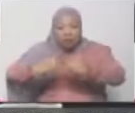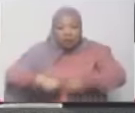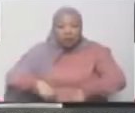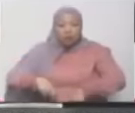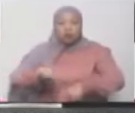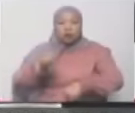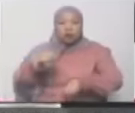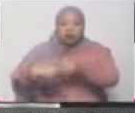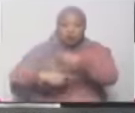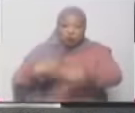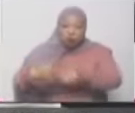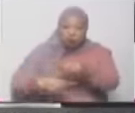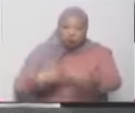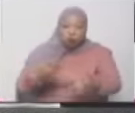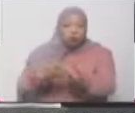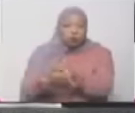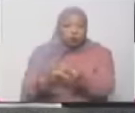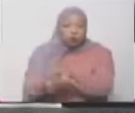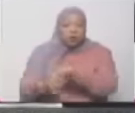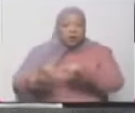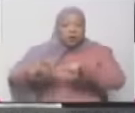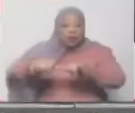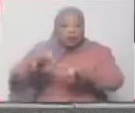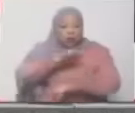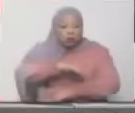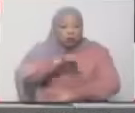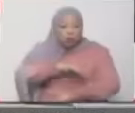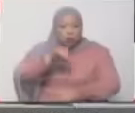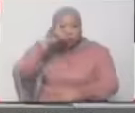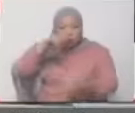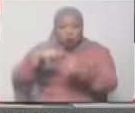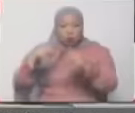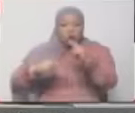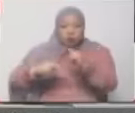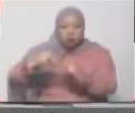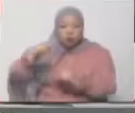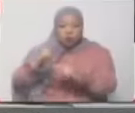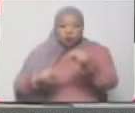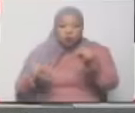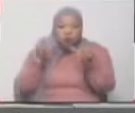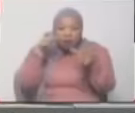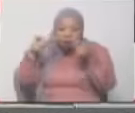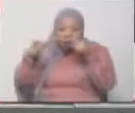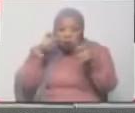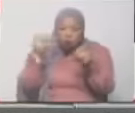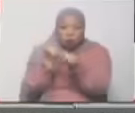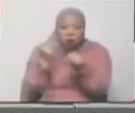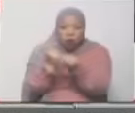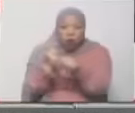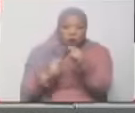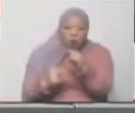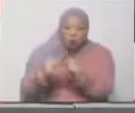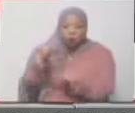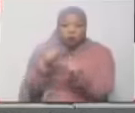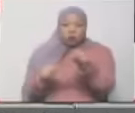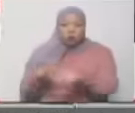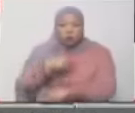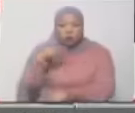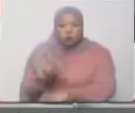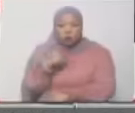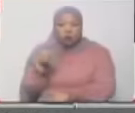se produce, se trabaja. Ingenieros civiles para que proyecten las obras, supervisen las obras, construyan las obras, tengan políticas